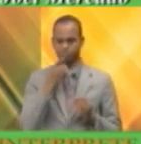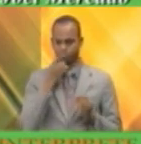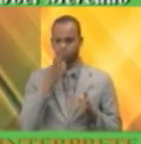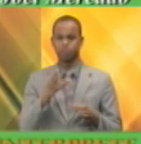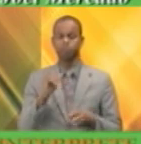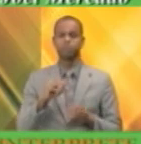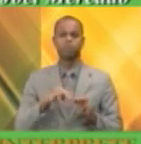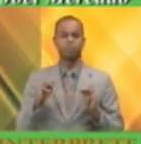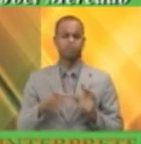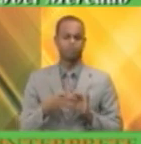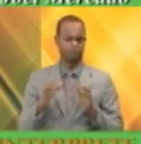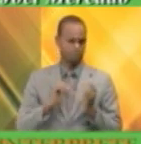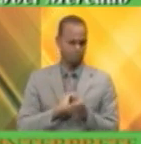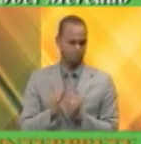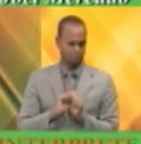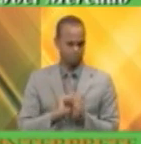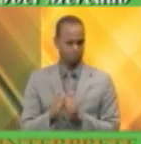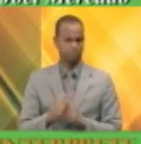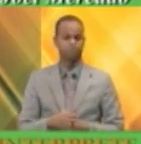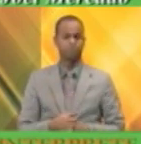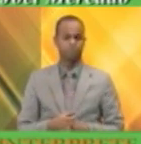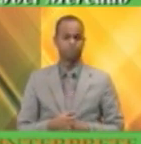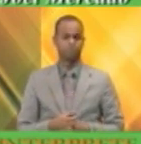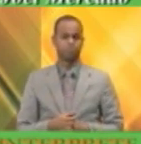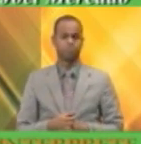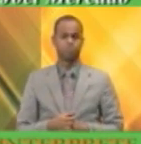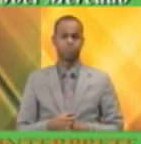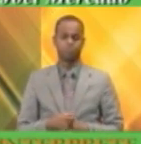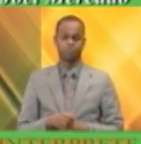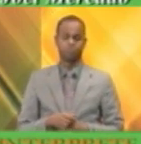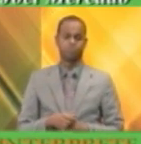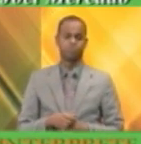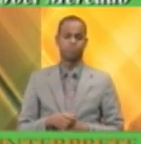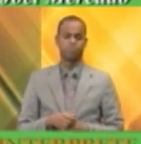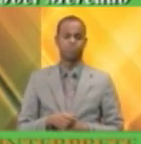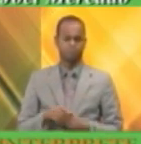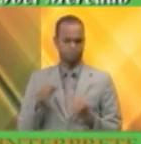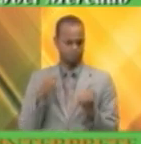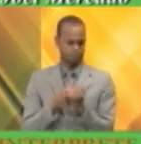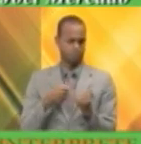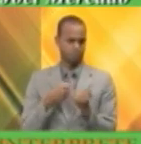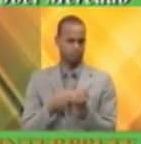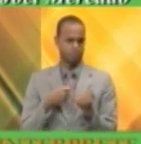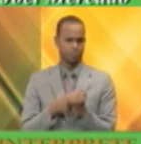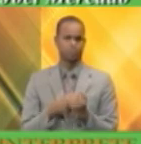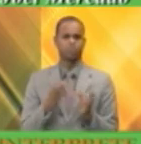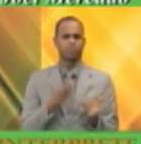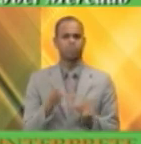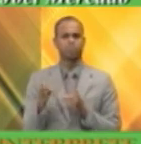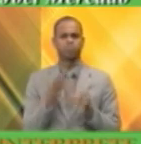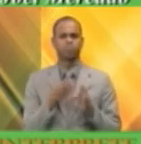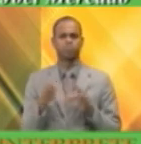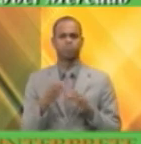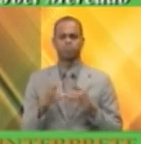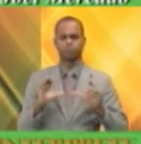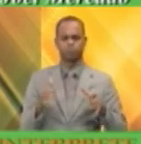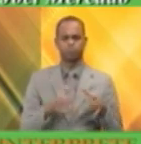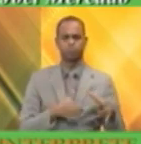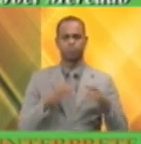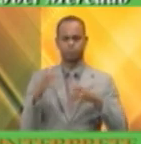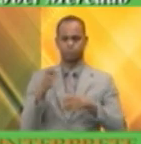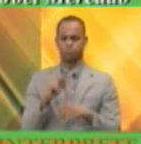Deporte, que hay un apoyo no ha apoyado en lo que es la preparación de la delegación que va arriba